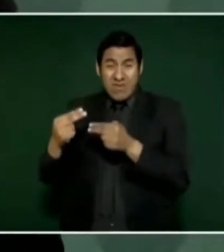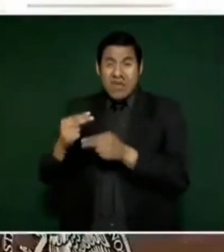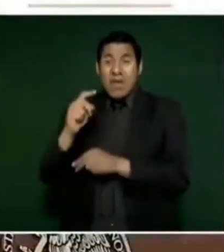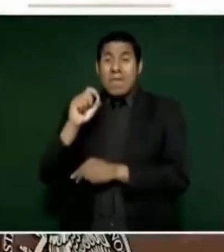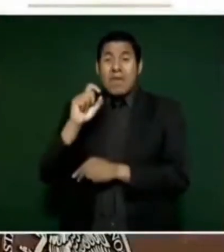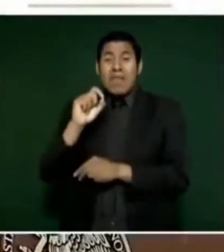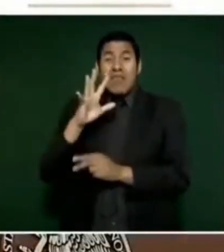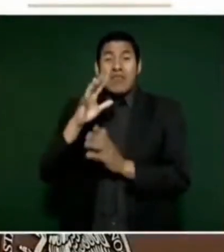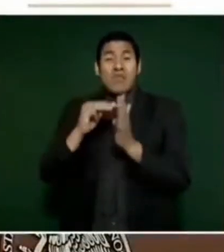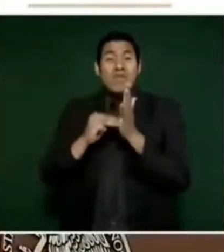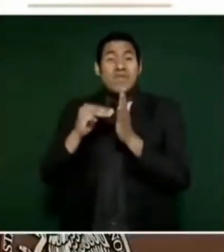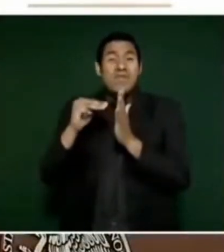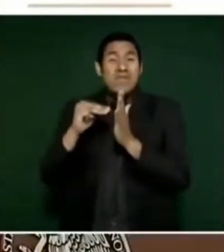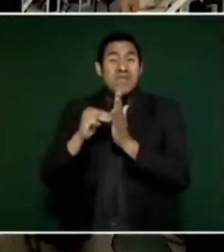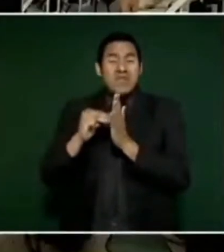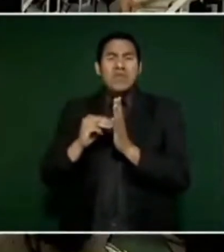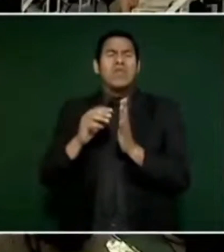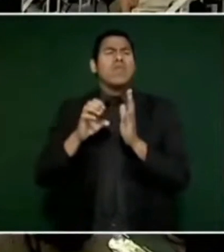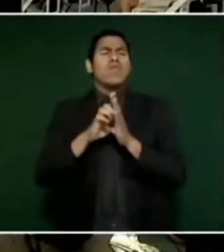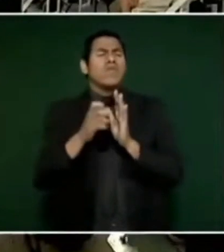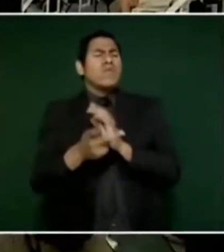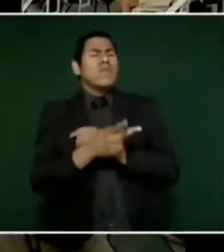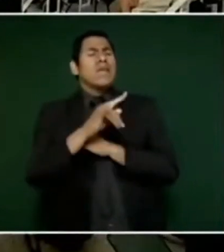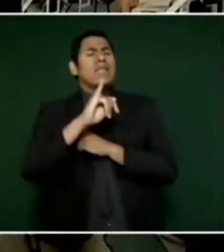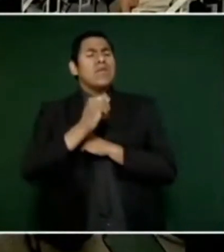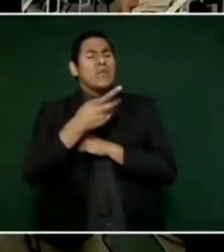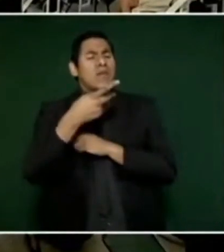¿Cuánto es el presupuesto de Tijuana?